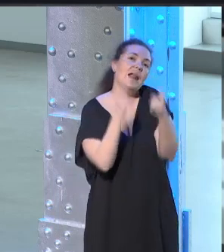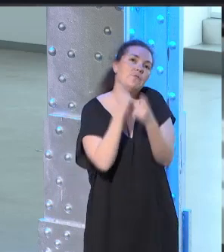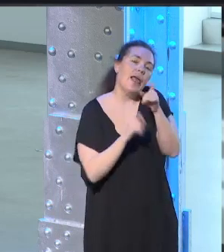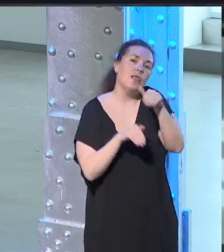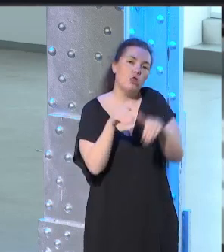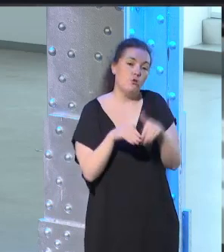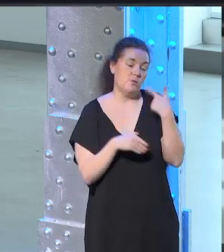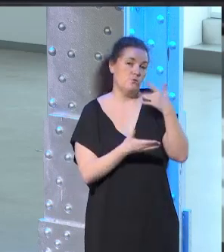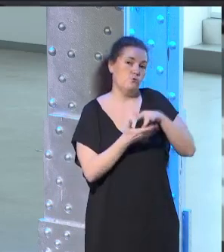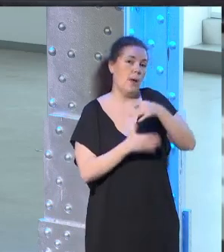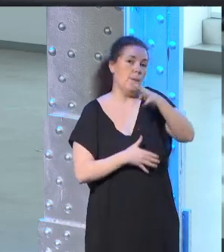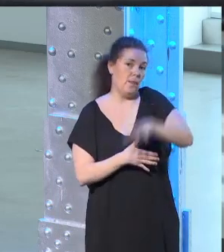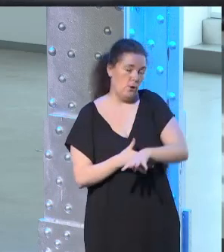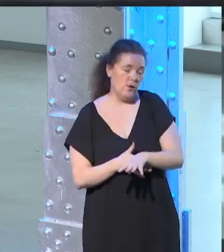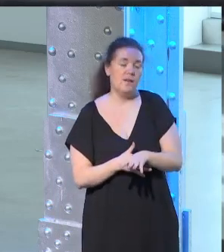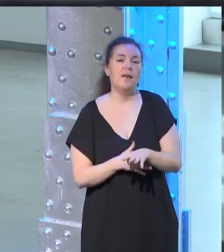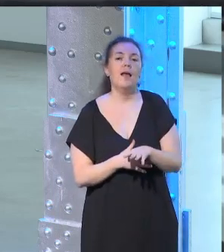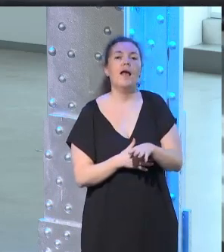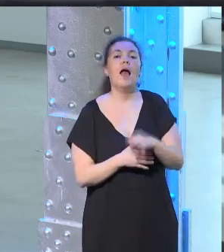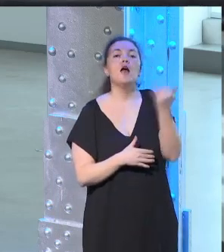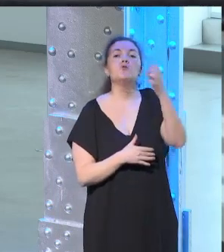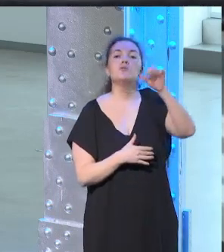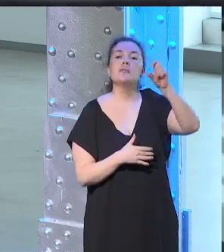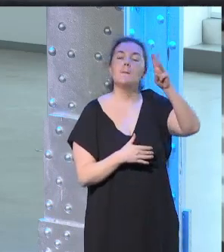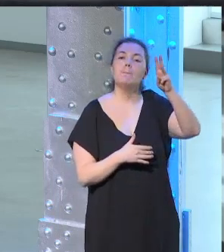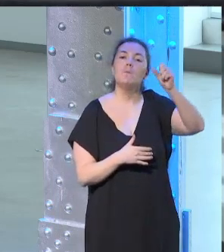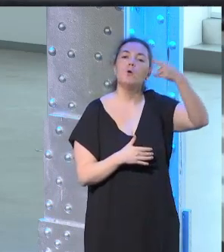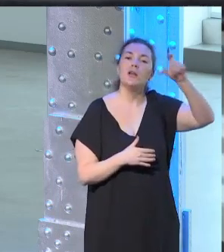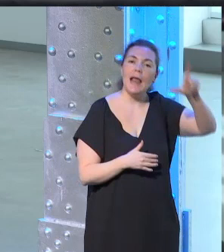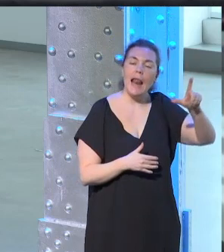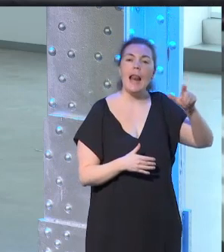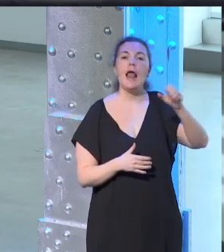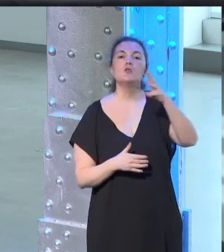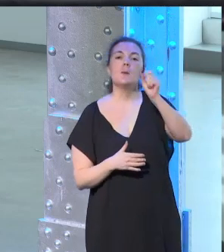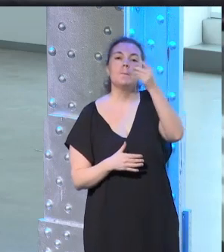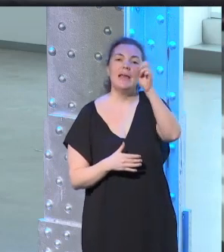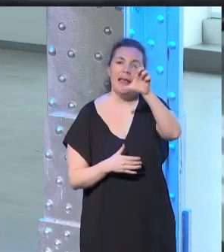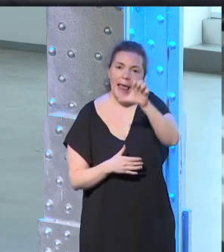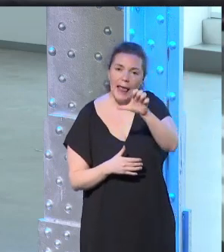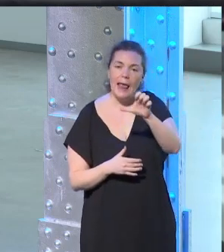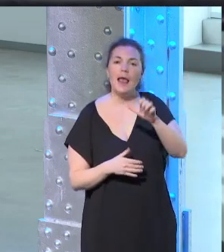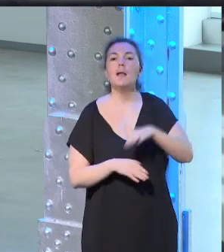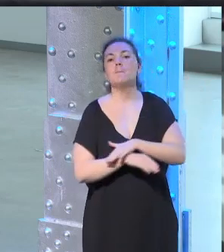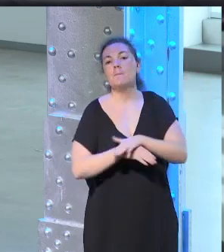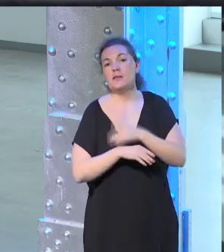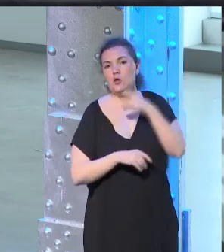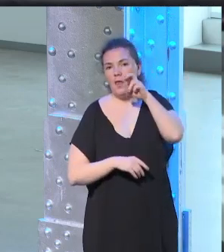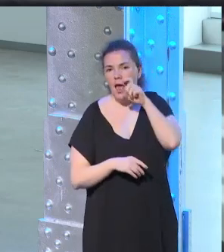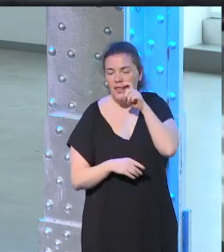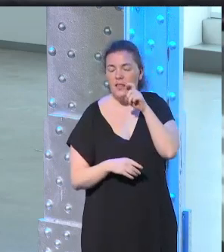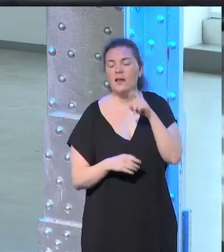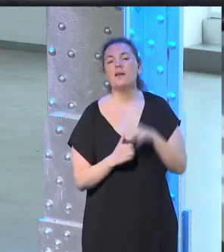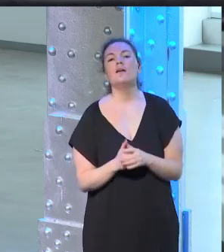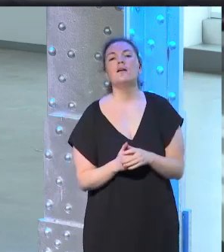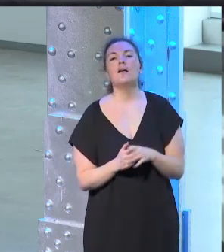pasó en Barcelona aquel día, al propio Josep Borrell, Josep Piqué, exministro de Aznar en este caso, y Francesc de